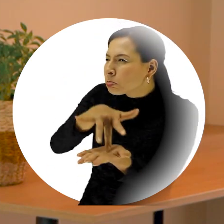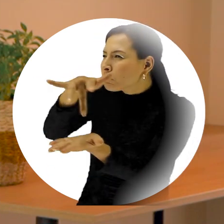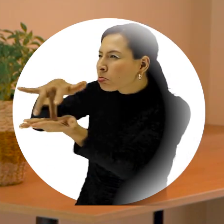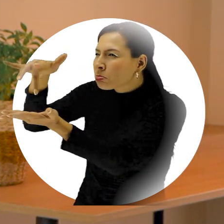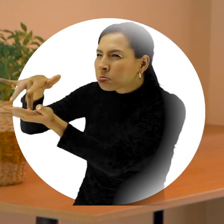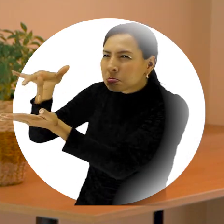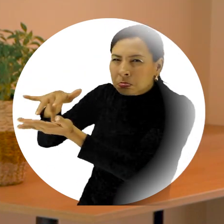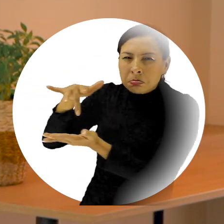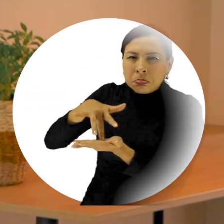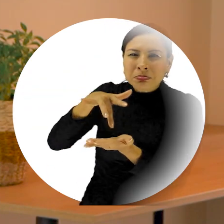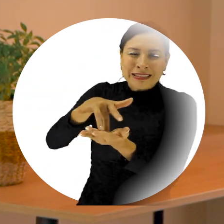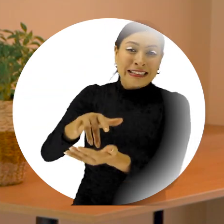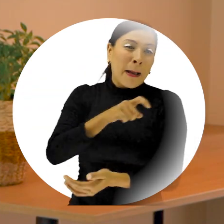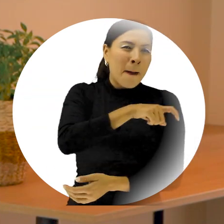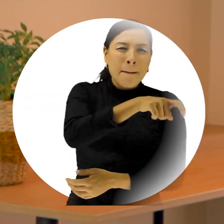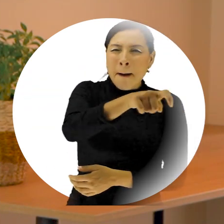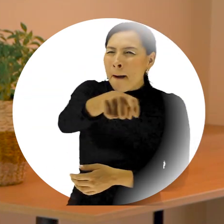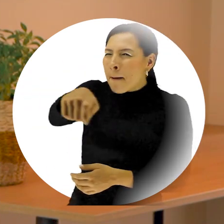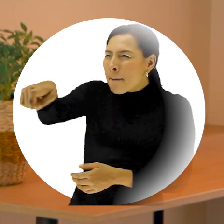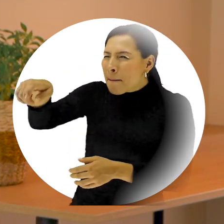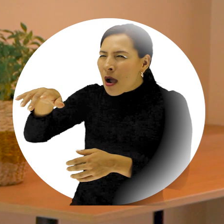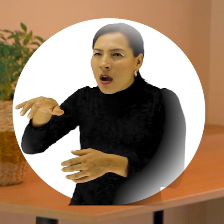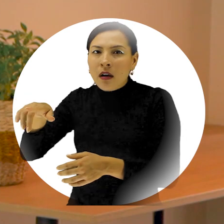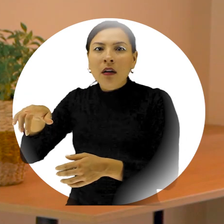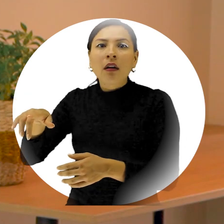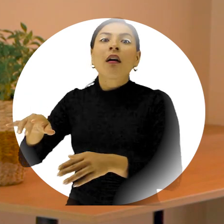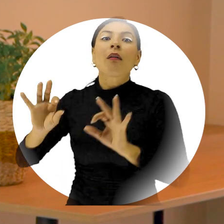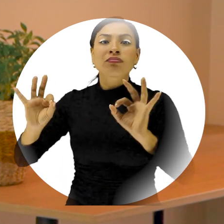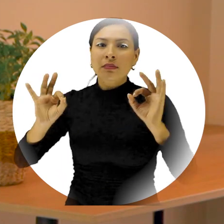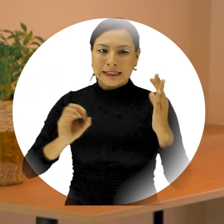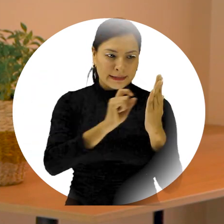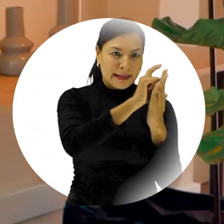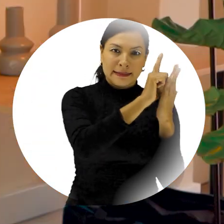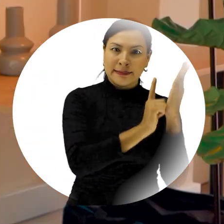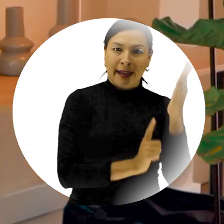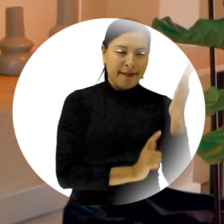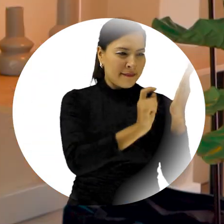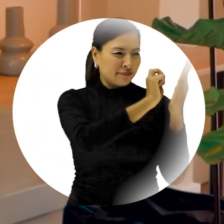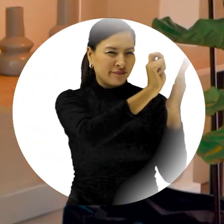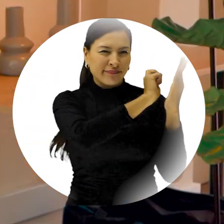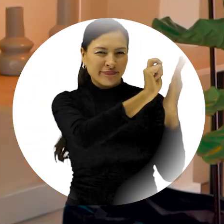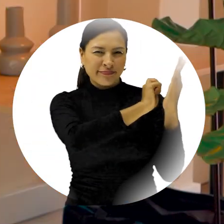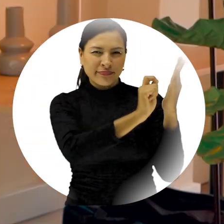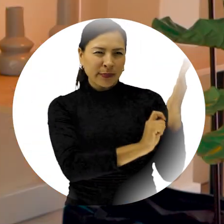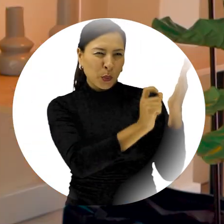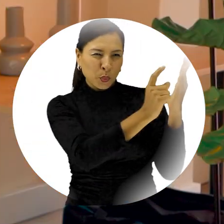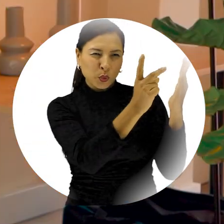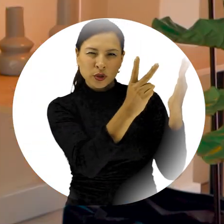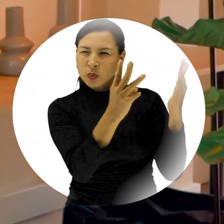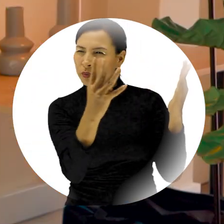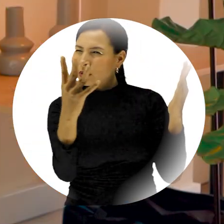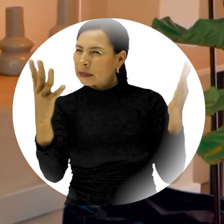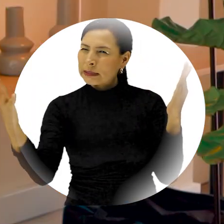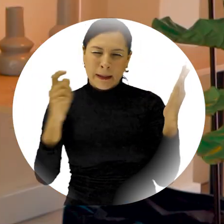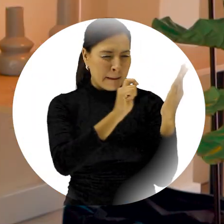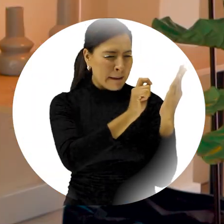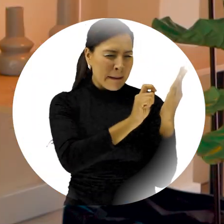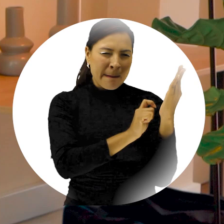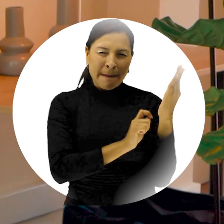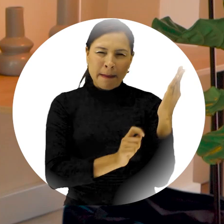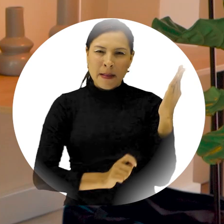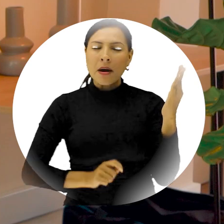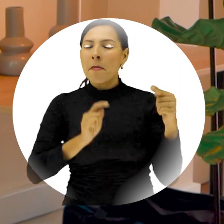general empezamos como a hacer un listado de absolutamente todos los números para empezar a pactar citas por tandas de